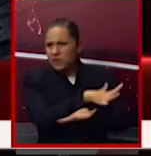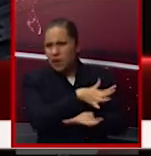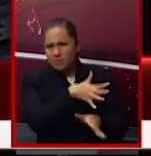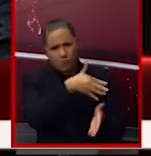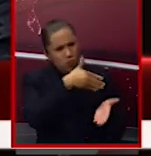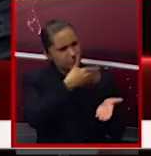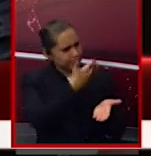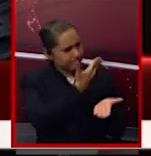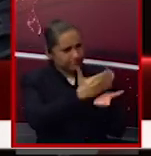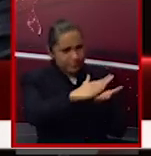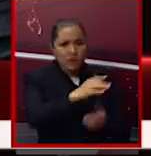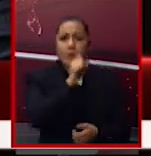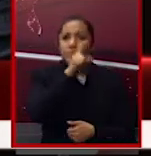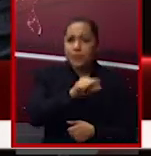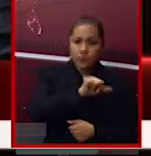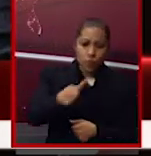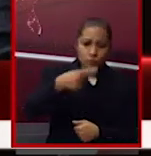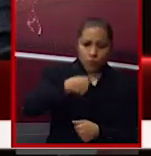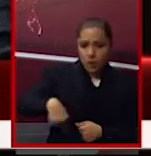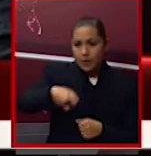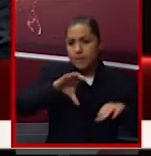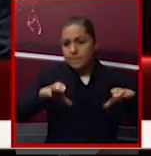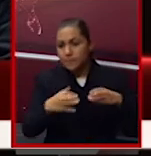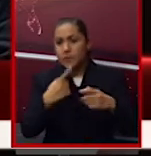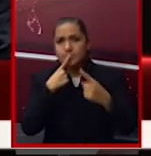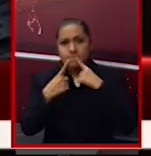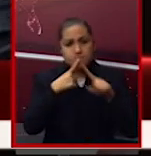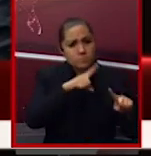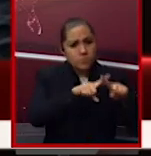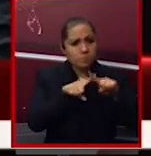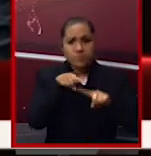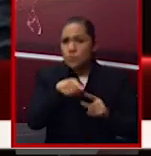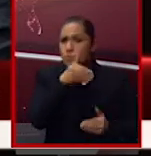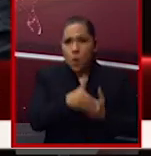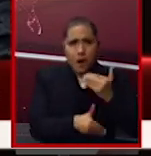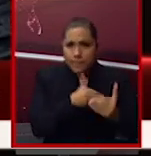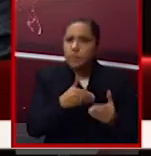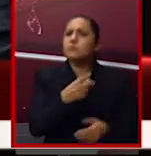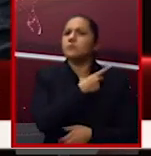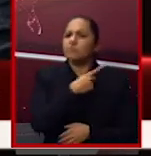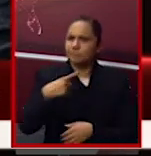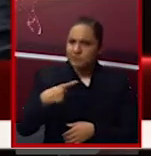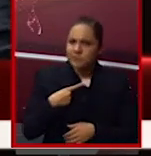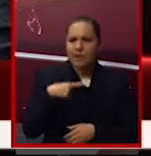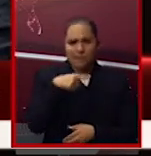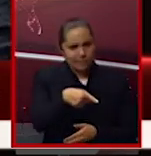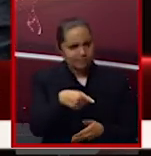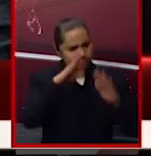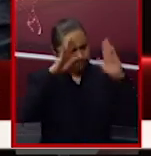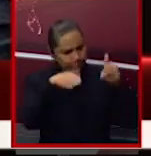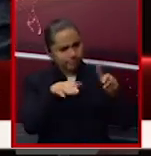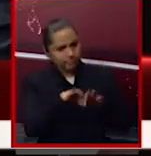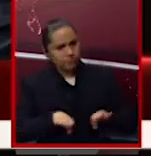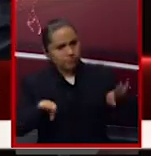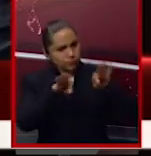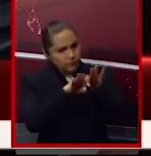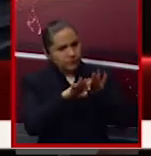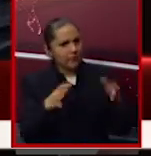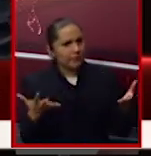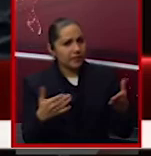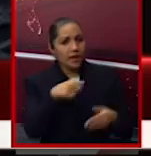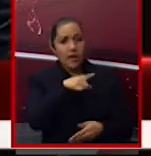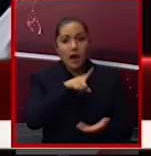avancen en unión con sus contrarios. En Encuentro Social les preguntamos, ¿y la agenda